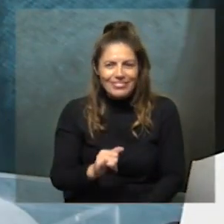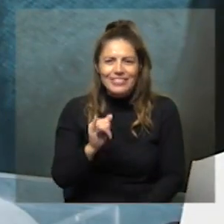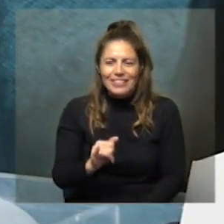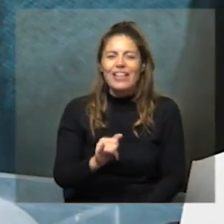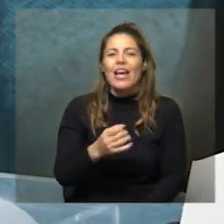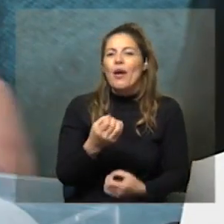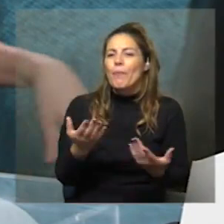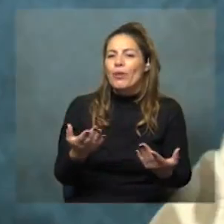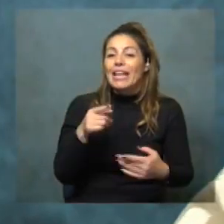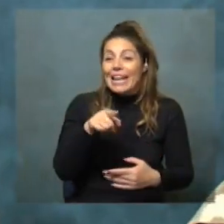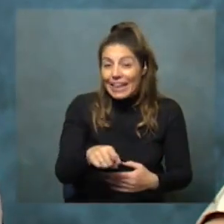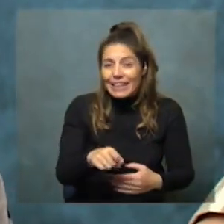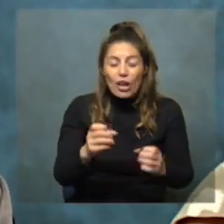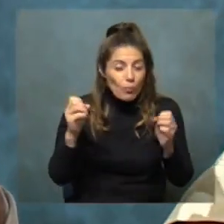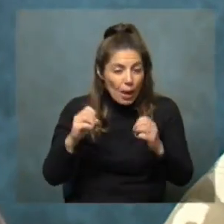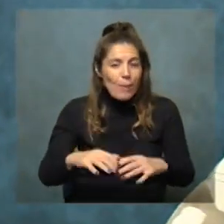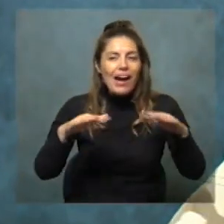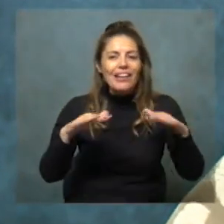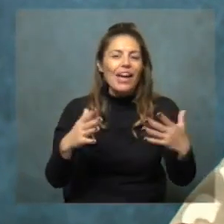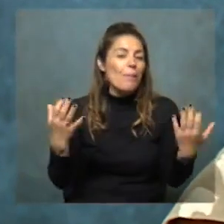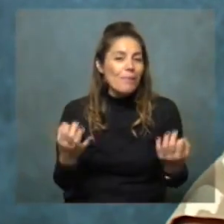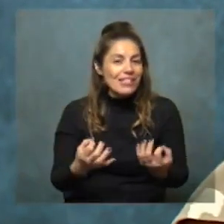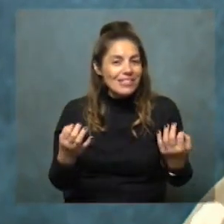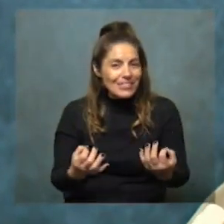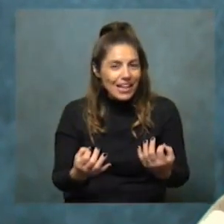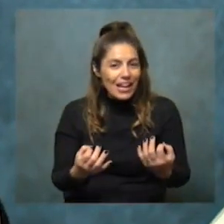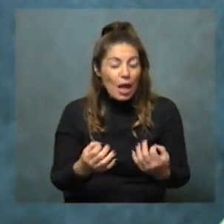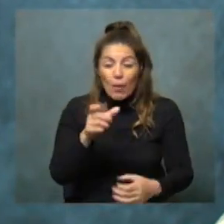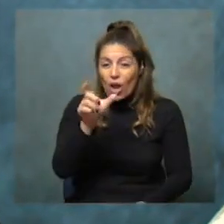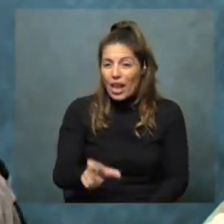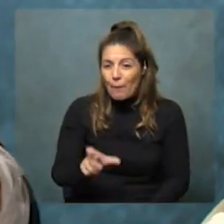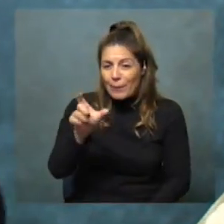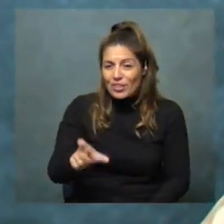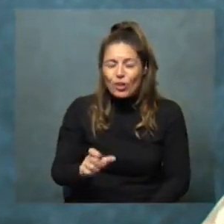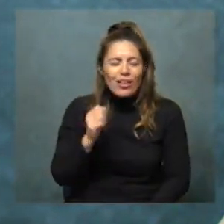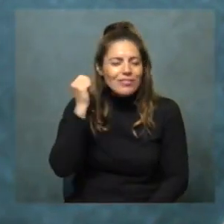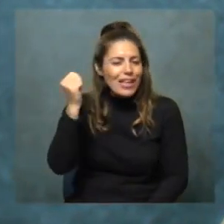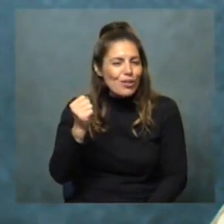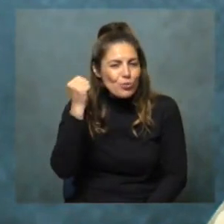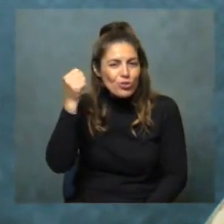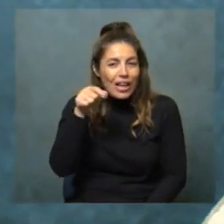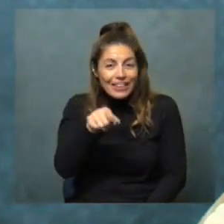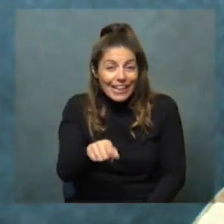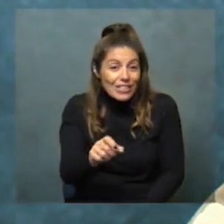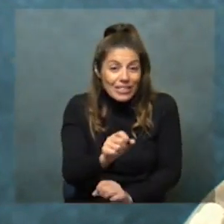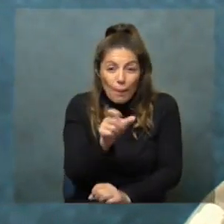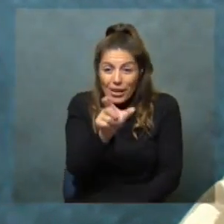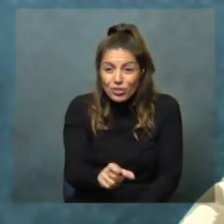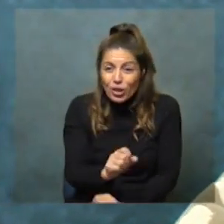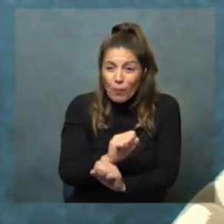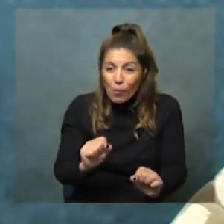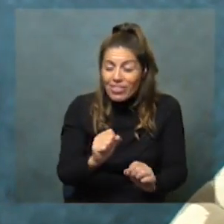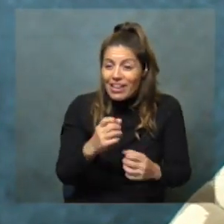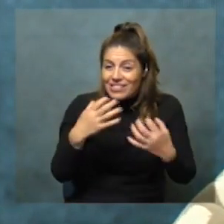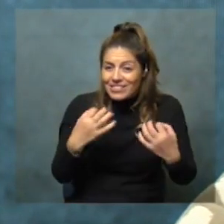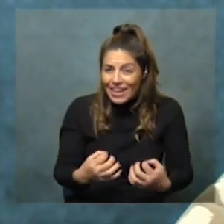Bueno, pero esta tuvo una magia especial, por algo será, ¿no? Pero digo, que la gente se ilusiona de que ese tipo de repente se lo tome en